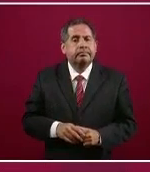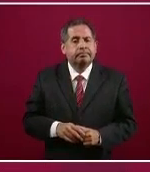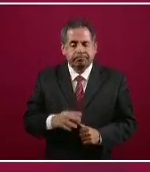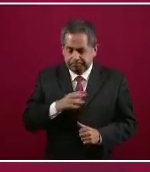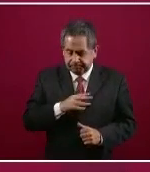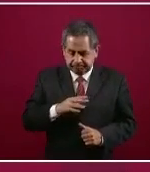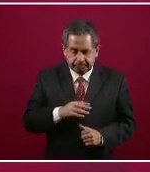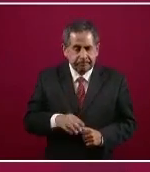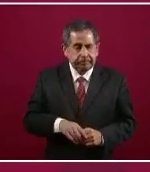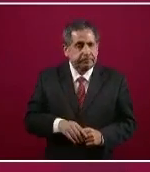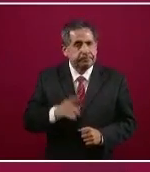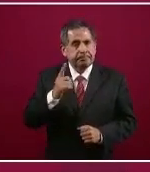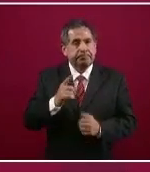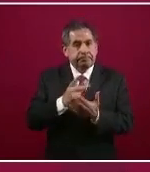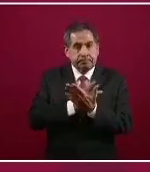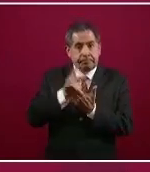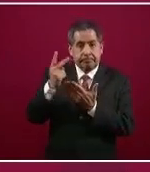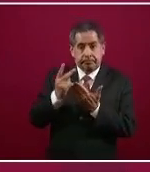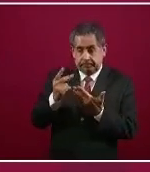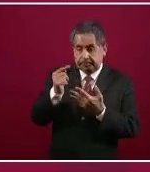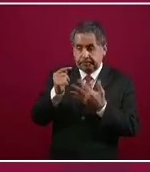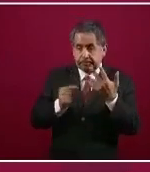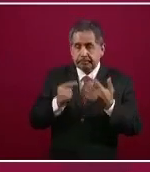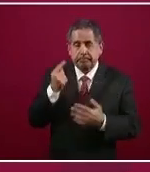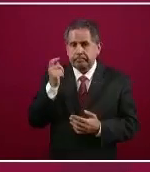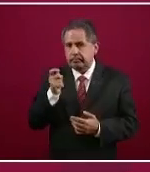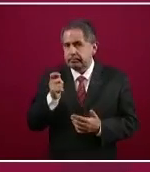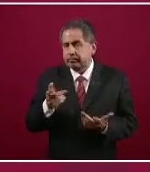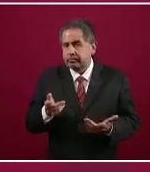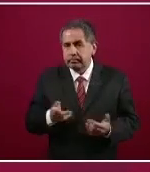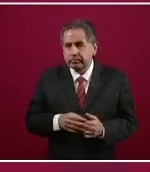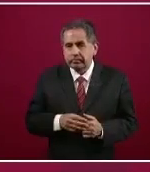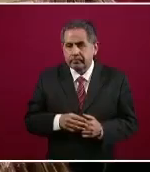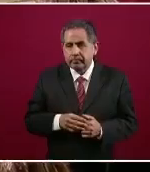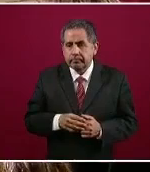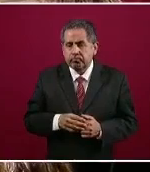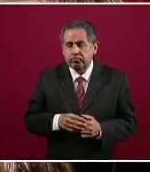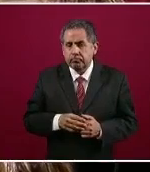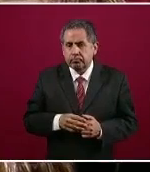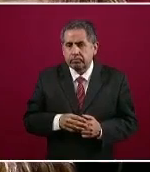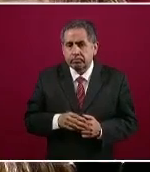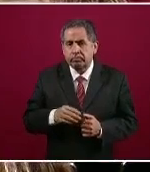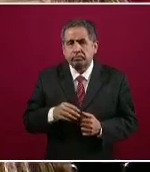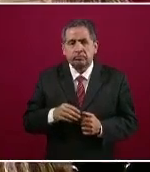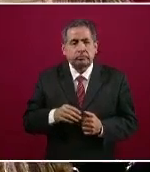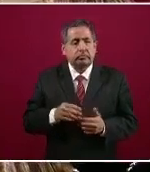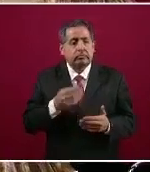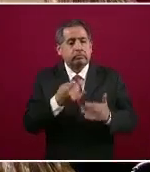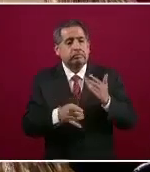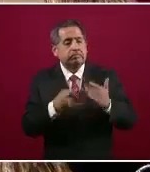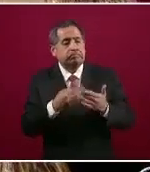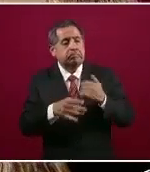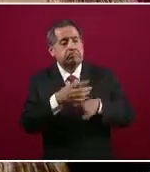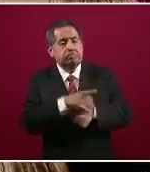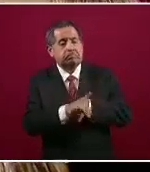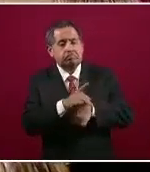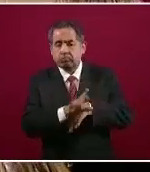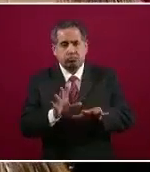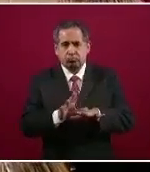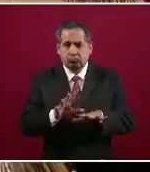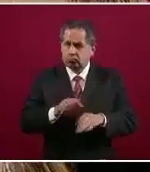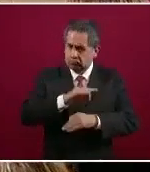un programa para que no se deje de entregar el fertilizante a